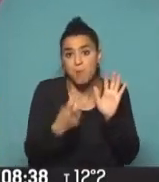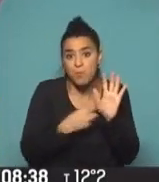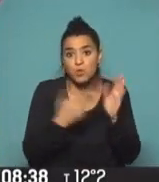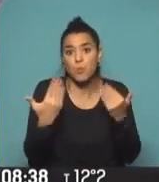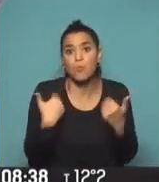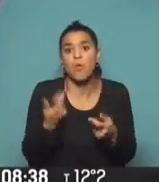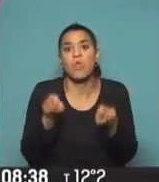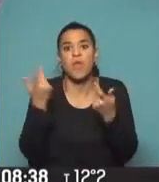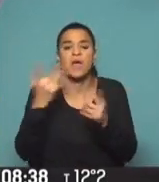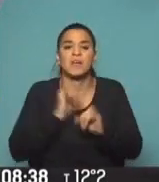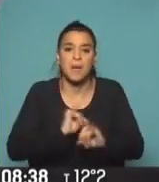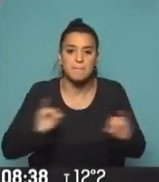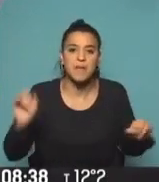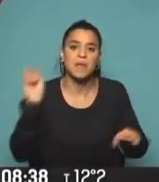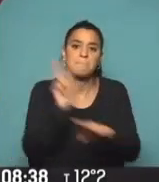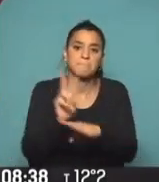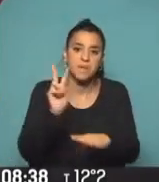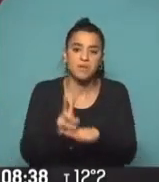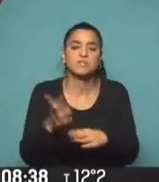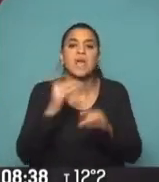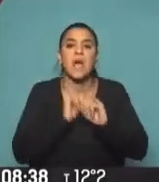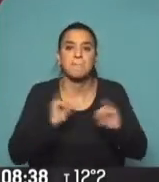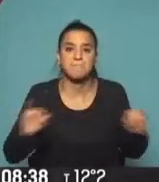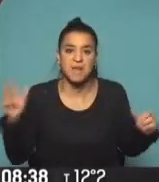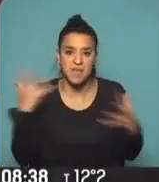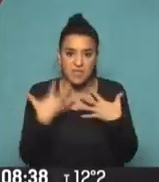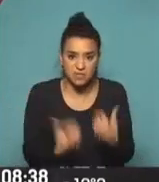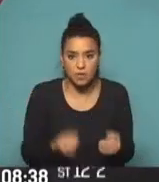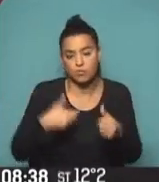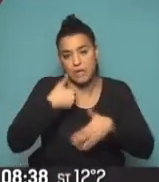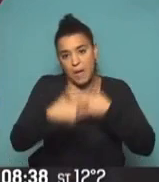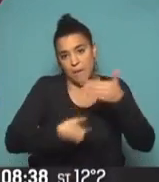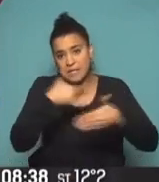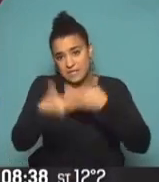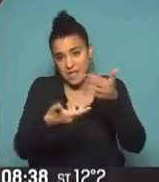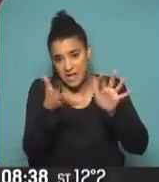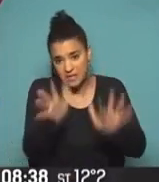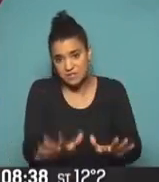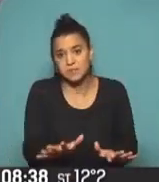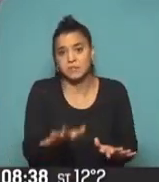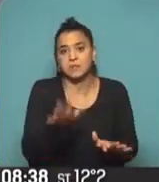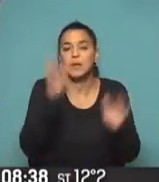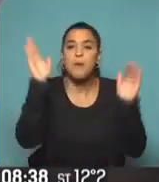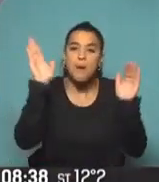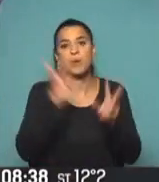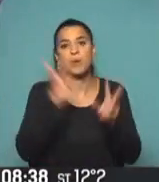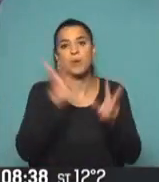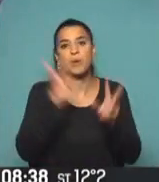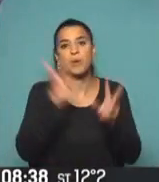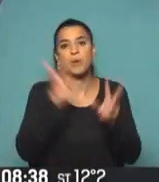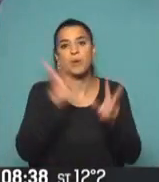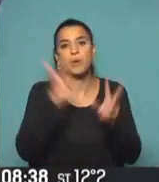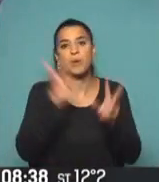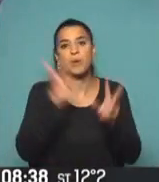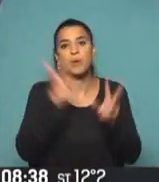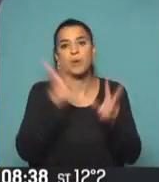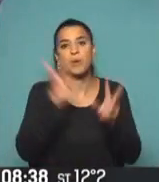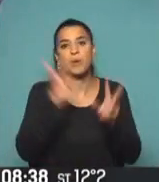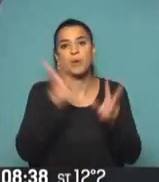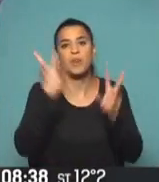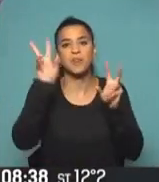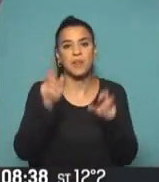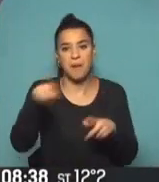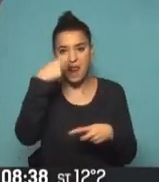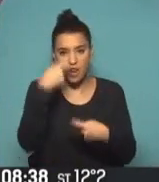pueden ir destinados a campañas de prevención campañas de salud se puede avanzar mitigando lo que vemos con el tema del narcotráfico